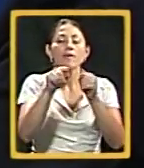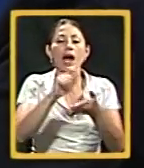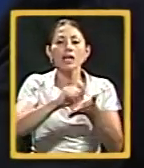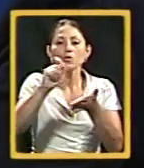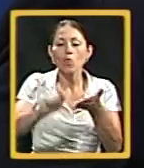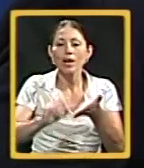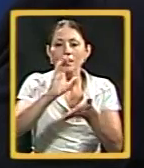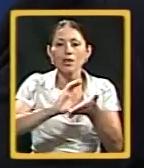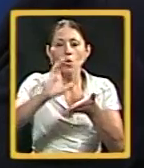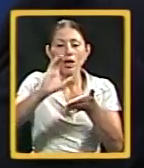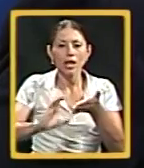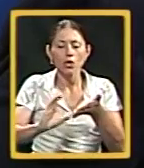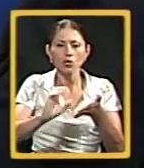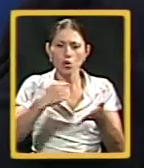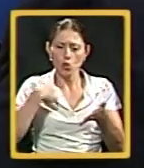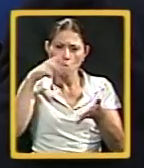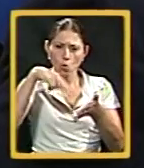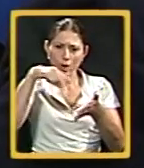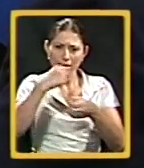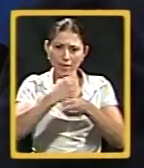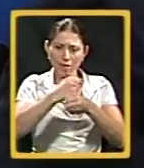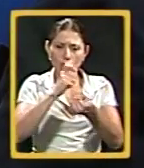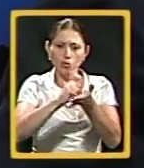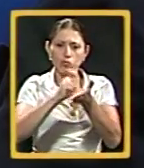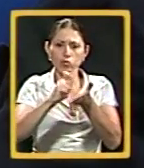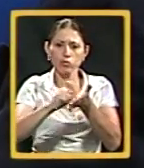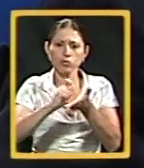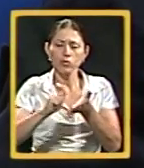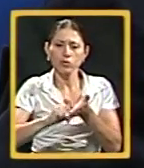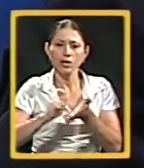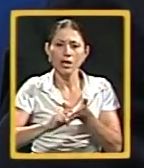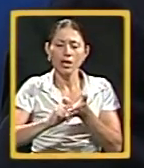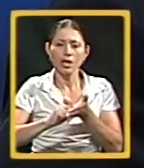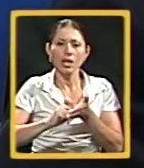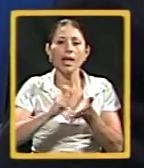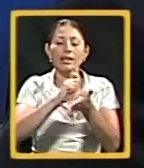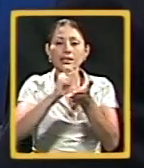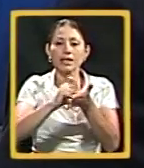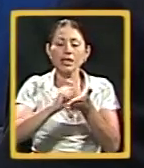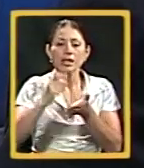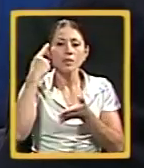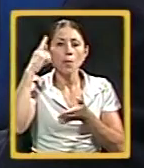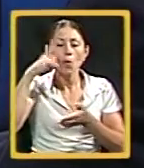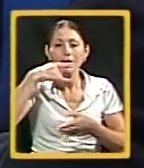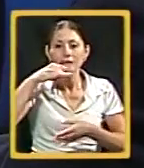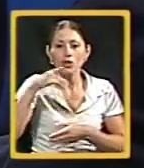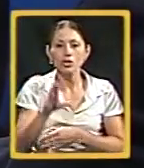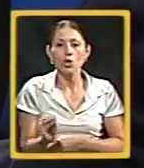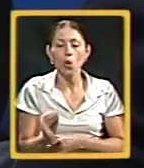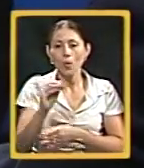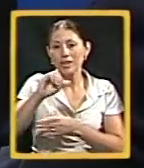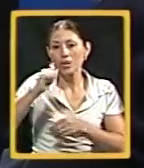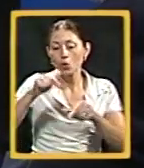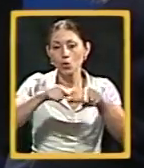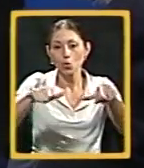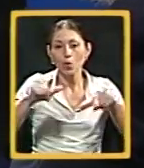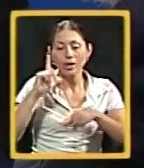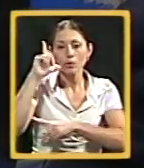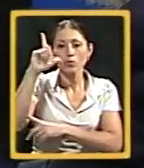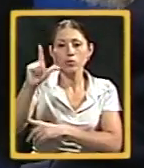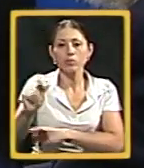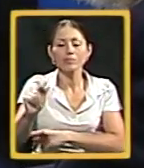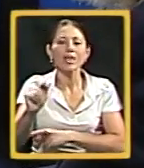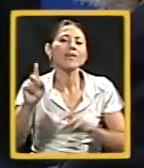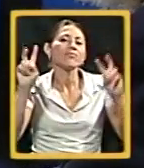cosas escritas por jóvenes o niños de esas áreas. Es otro mundo, ¿verdad? Es decir, ya comienza a percibirse que